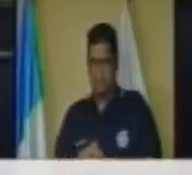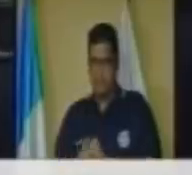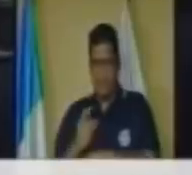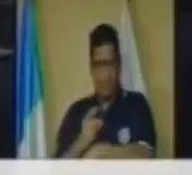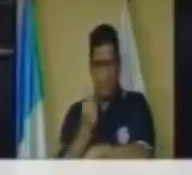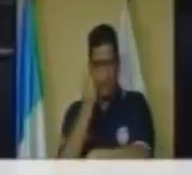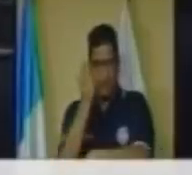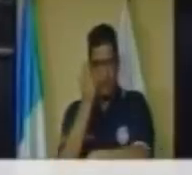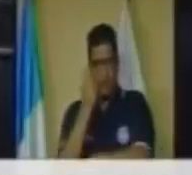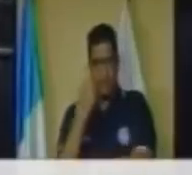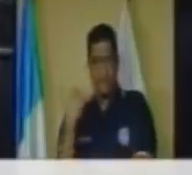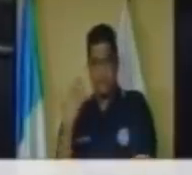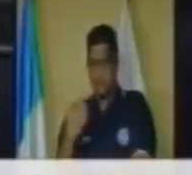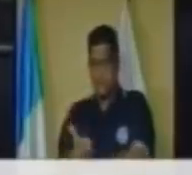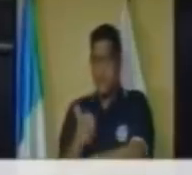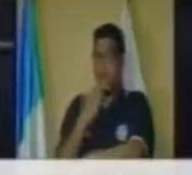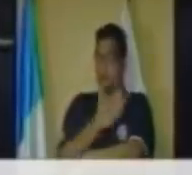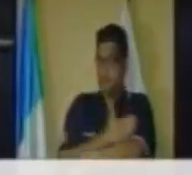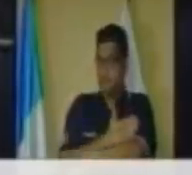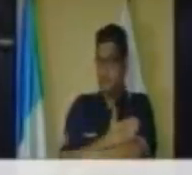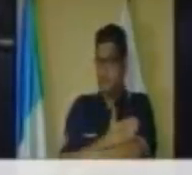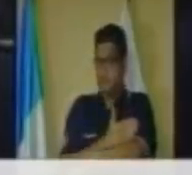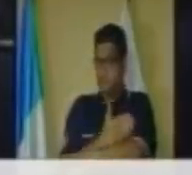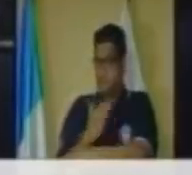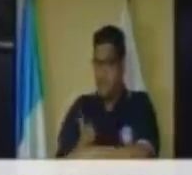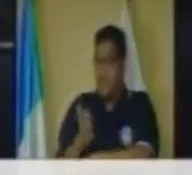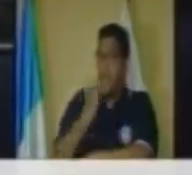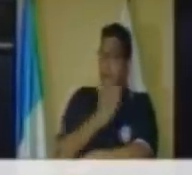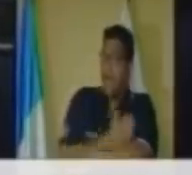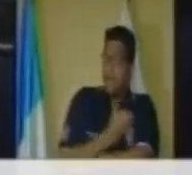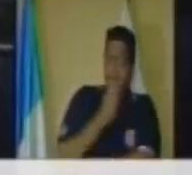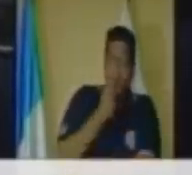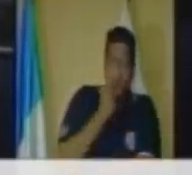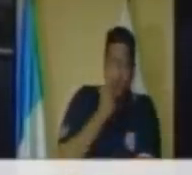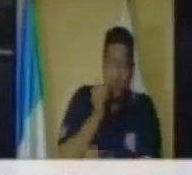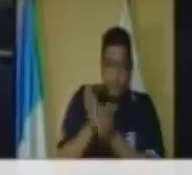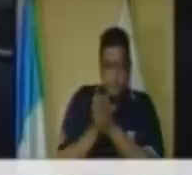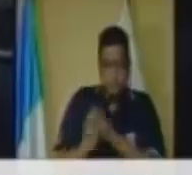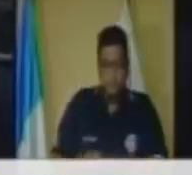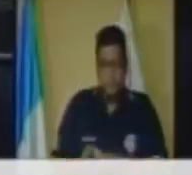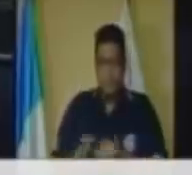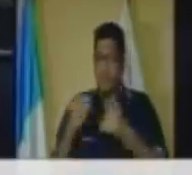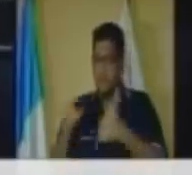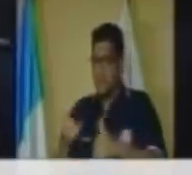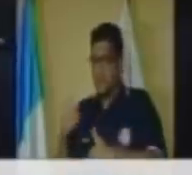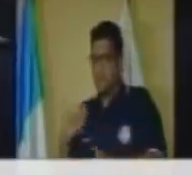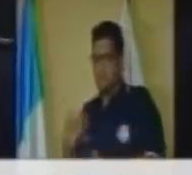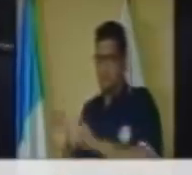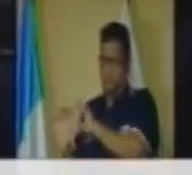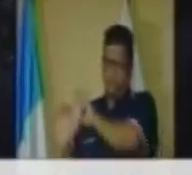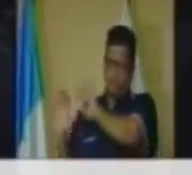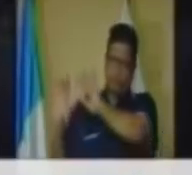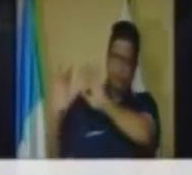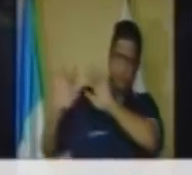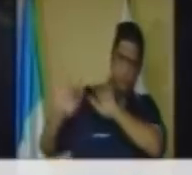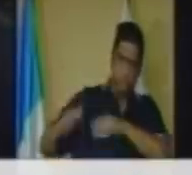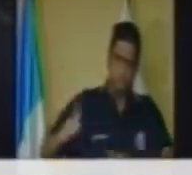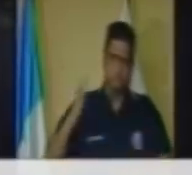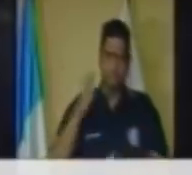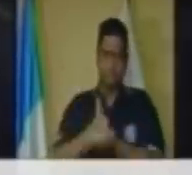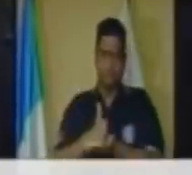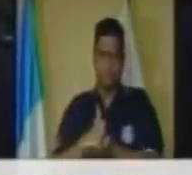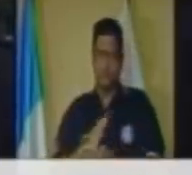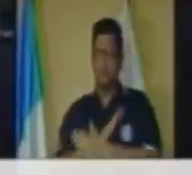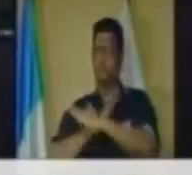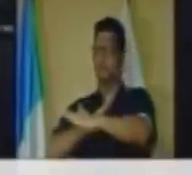incluso antes, ya estábamos nosotros realizando el cordón epidemiológico sin saber que iba a fallecer